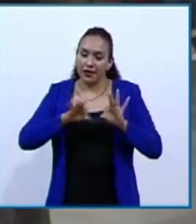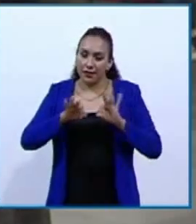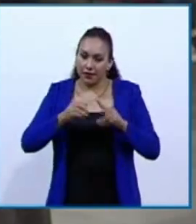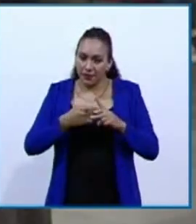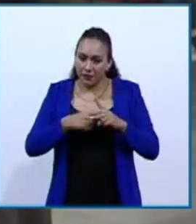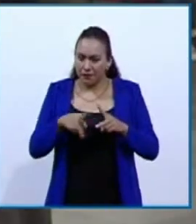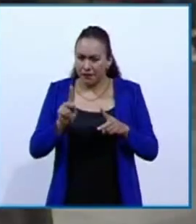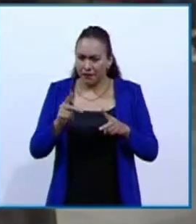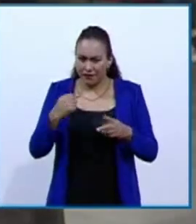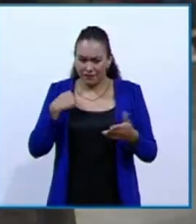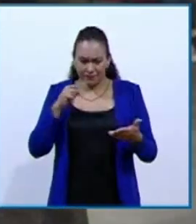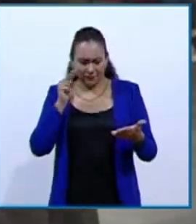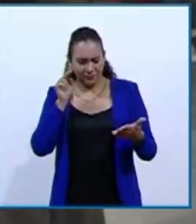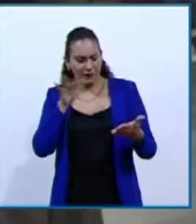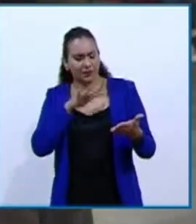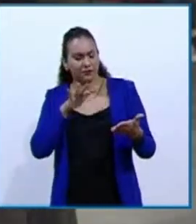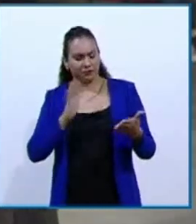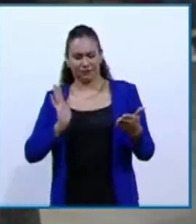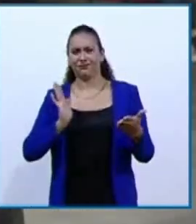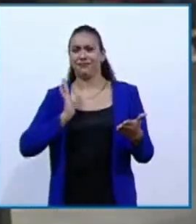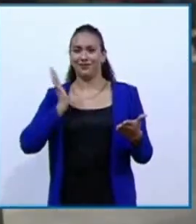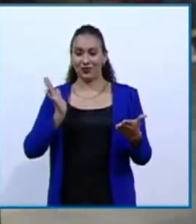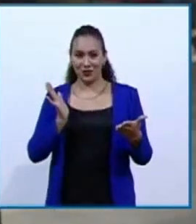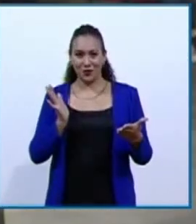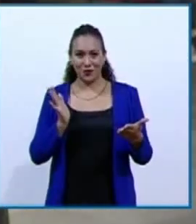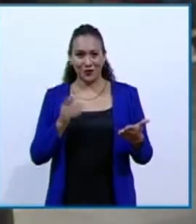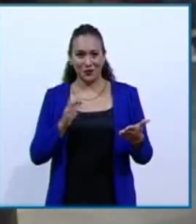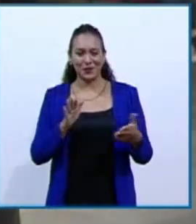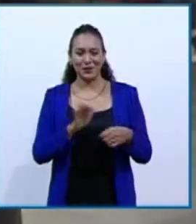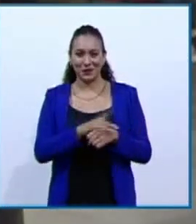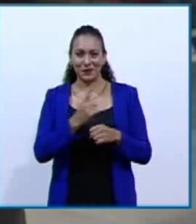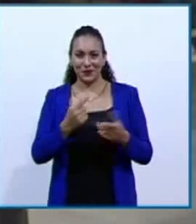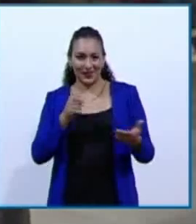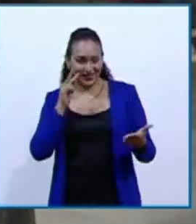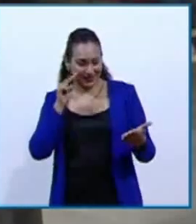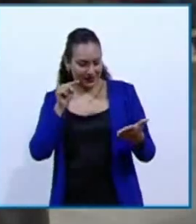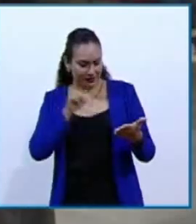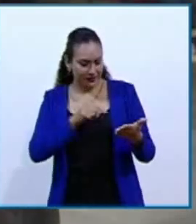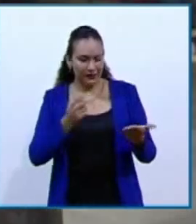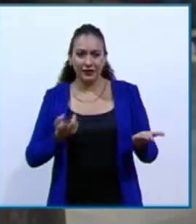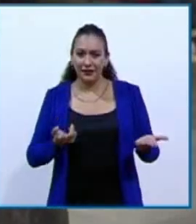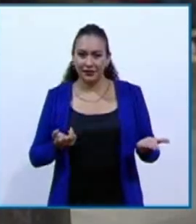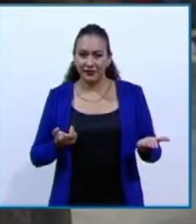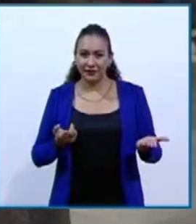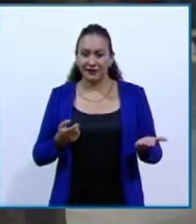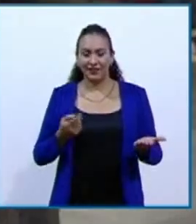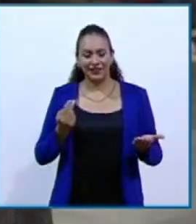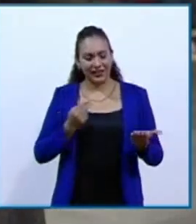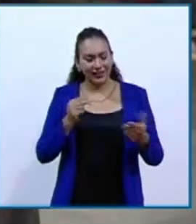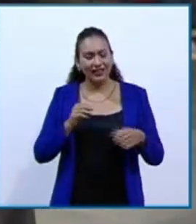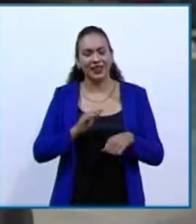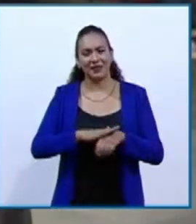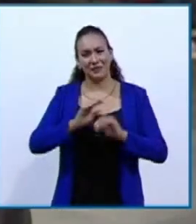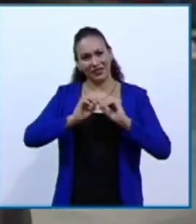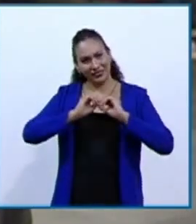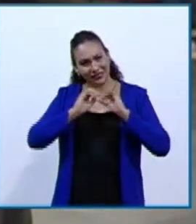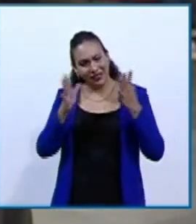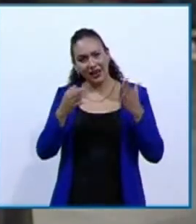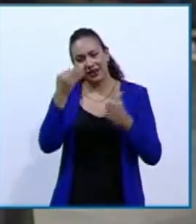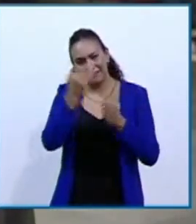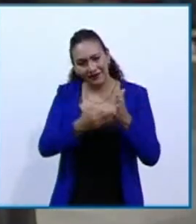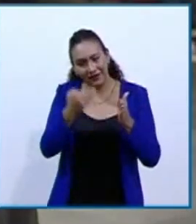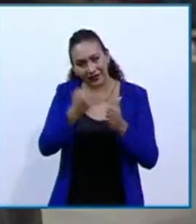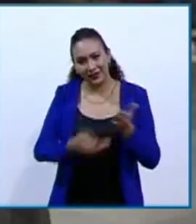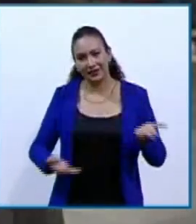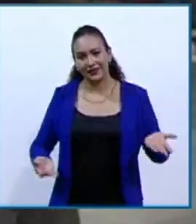la sintaxis del acuerdo, porque pues debió haber sido más claro, ¿no? Y en segundo lugar,